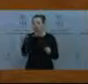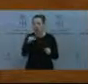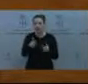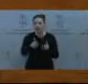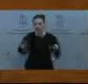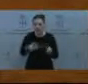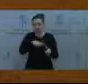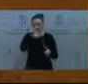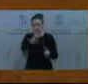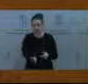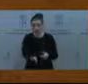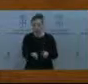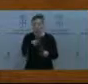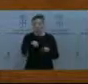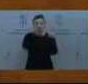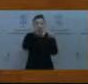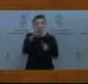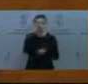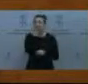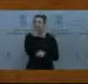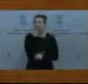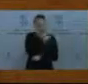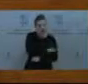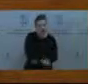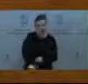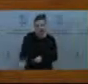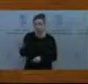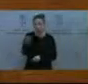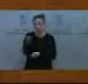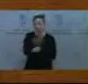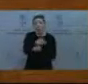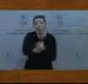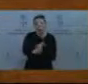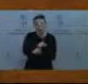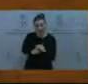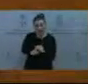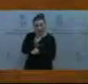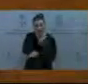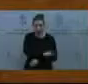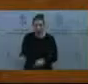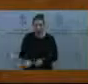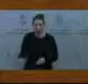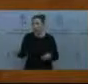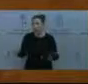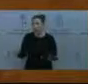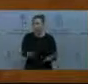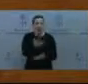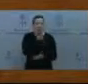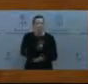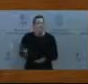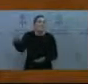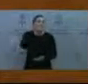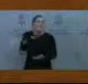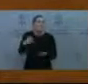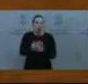escuelas infantiles o las guarderías, sin ser la panacea que todo lo resuelva, creemos que es un pilar